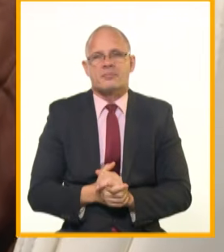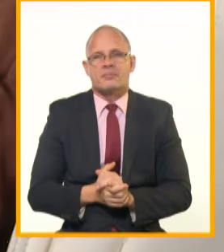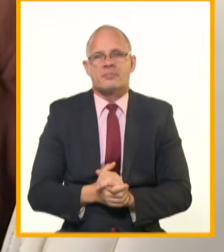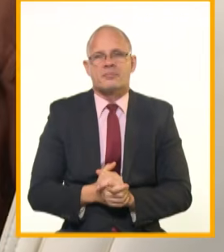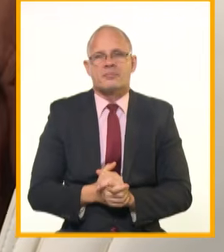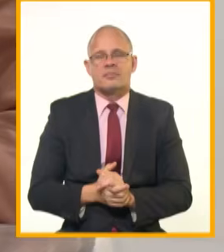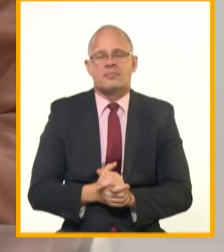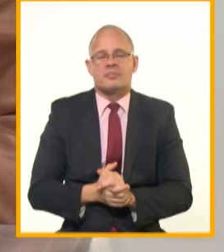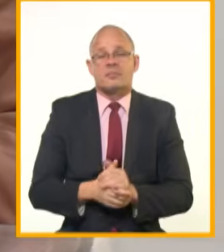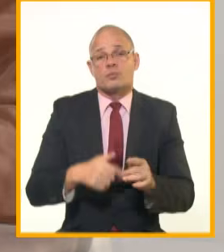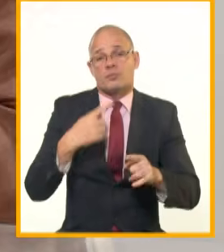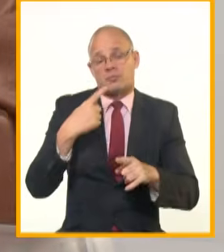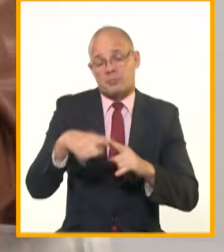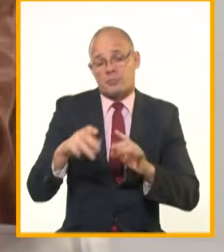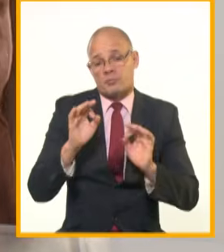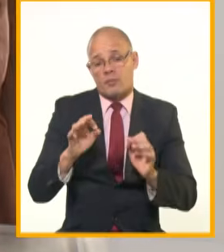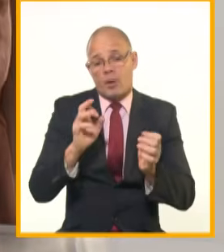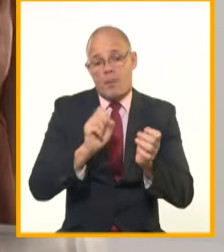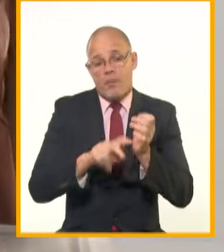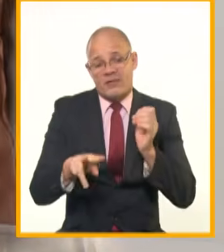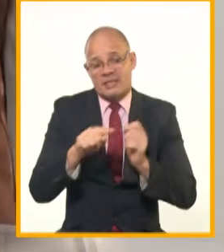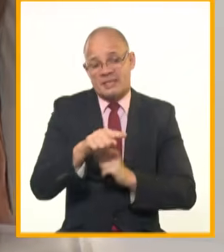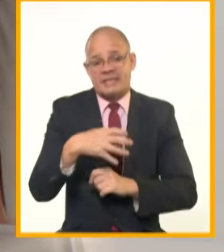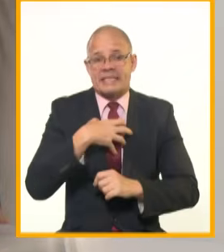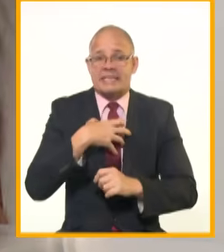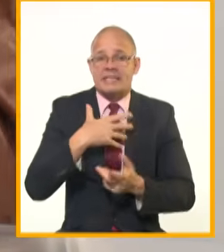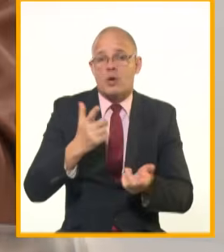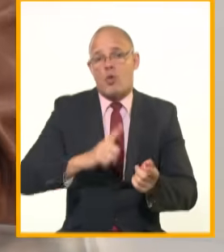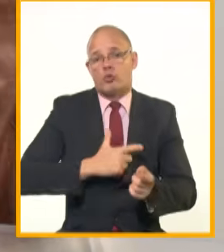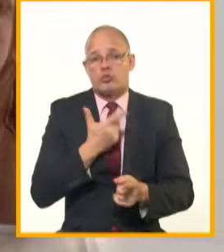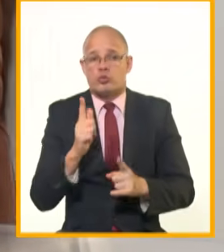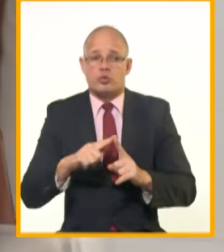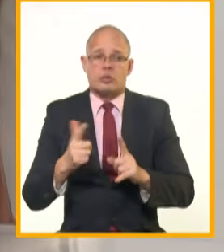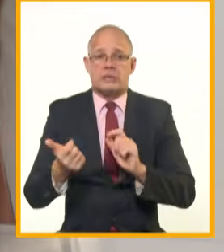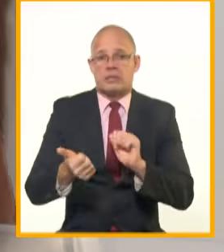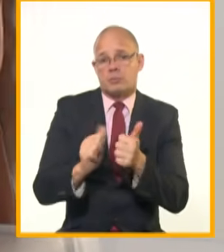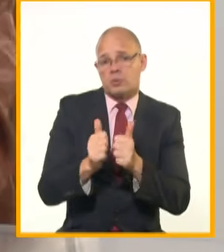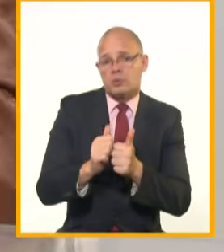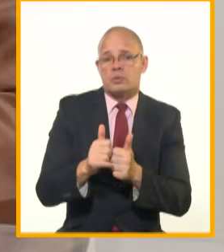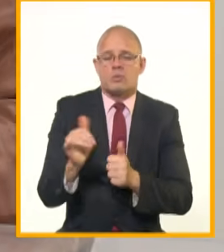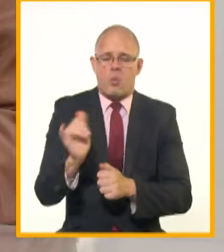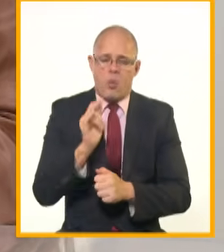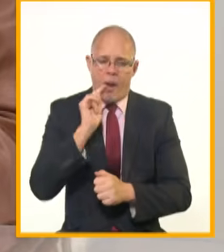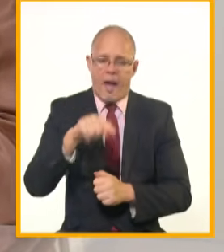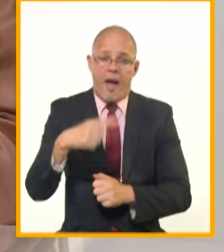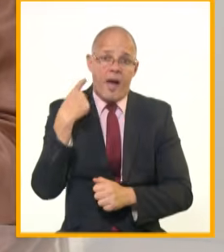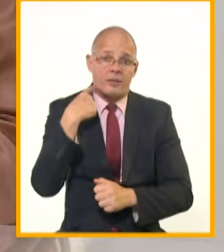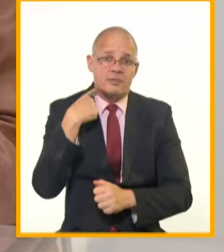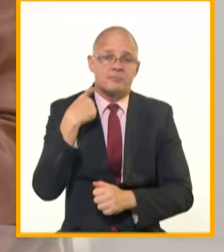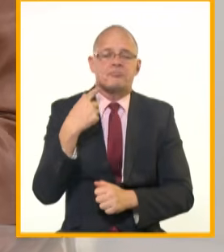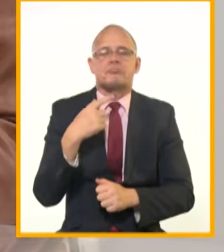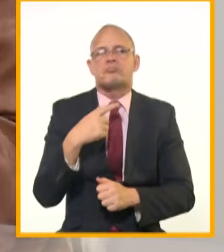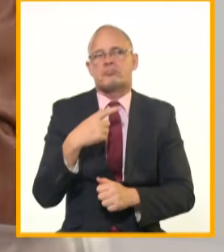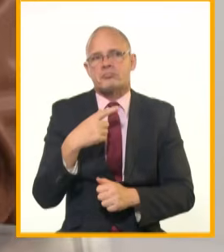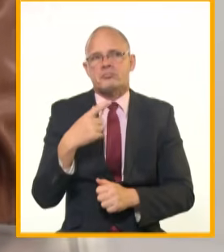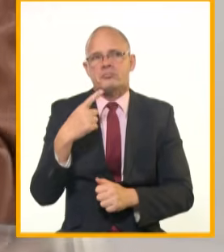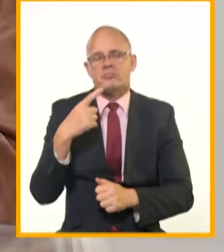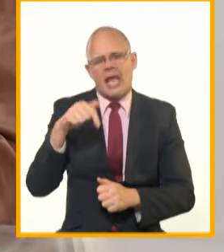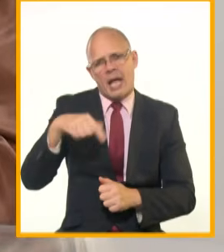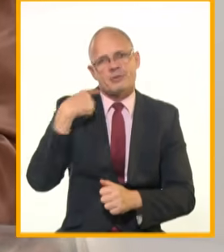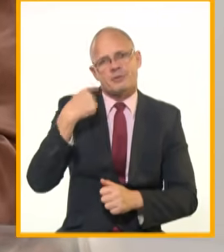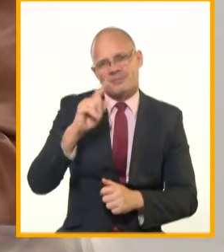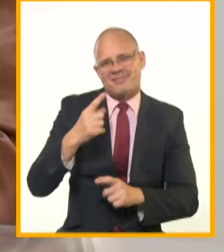provincia en otros servicios como la cultura, el deporte, también este año que pasó, se han